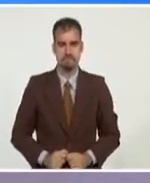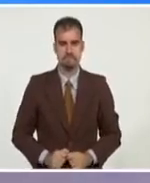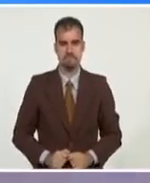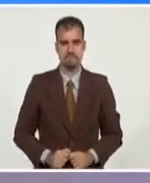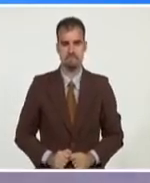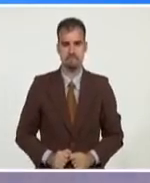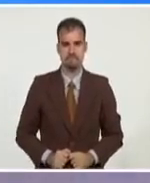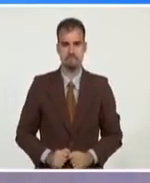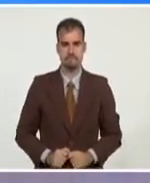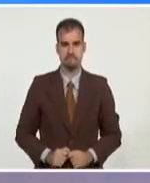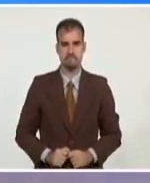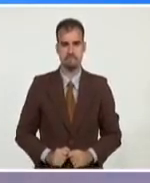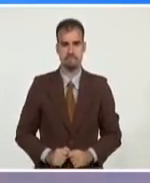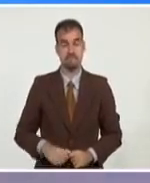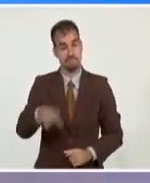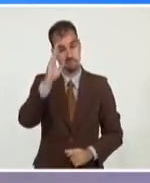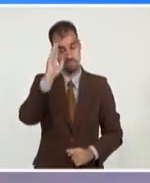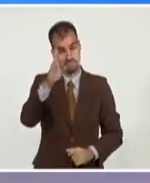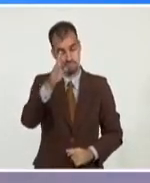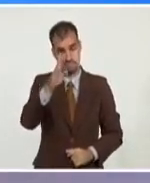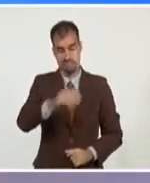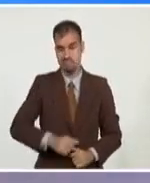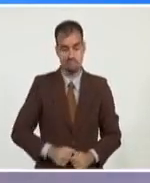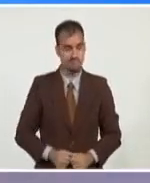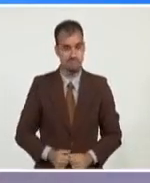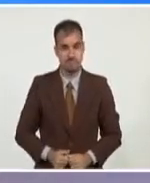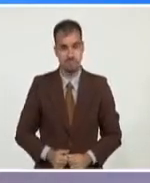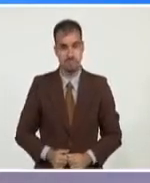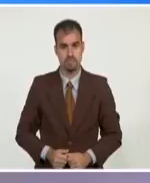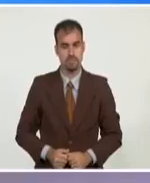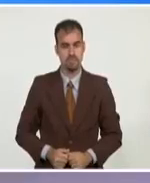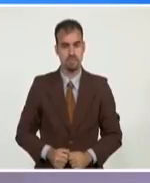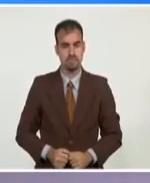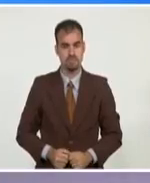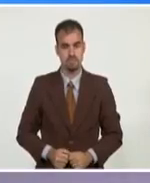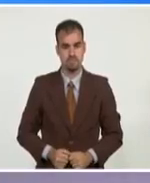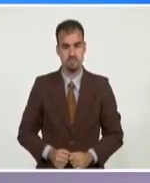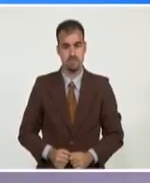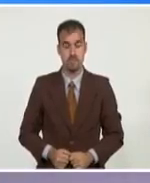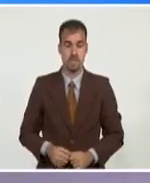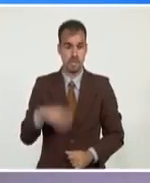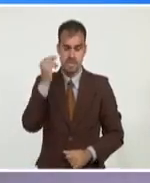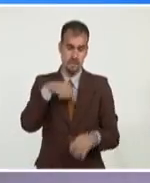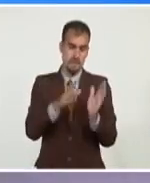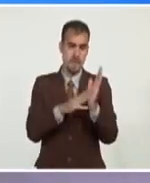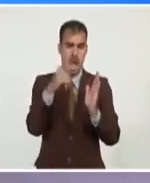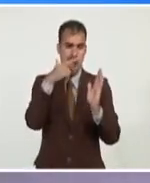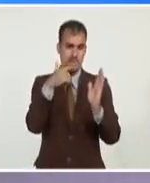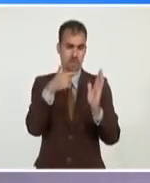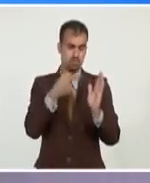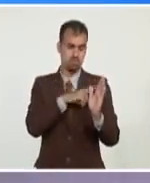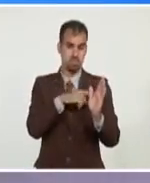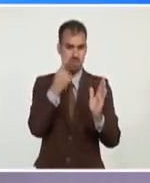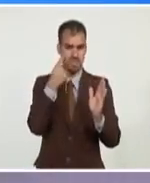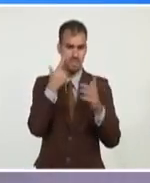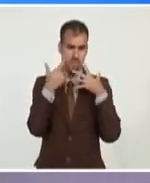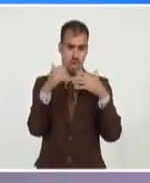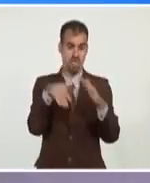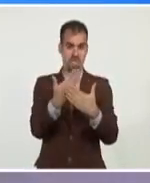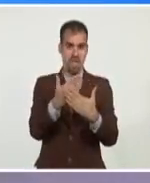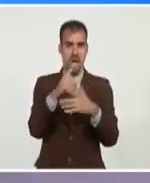Sí, saludos, buenas noches. Después de los históricos días que vivimos en este mes de abril, los elementos pagados desde el exterior no han